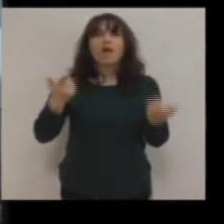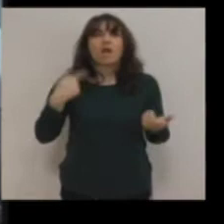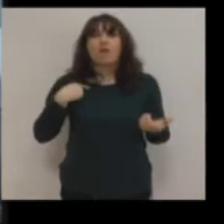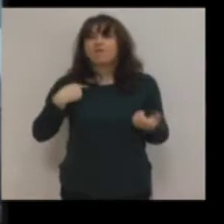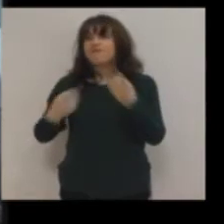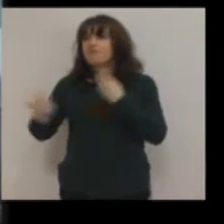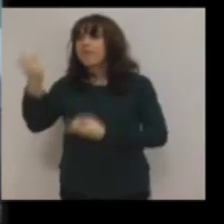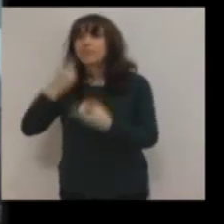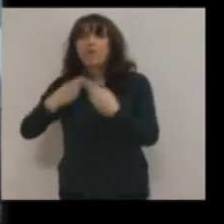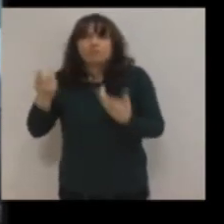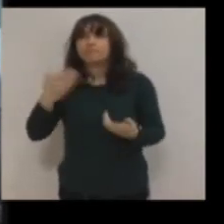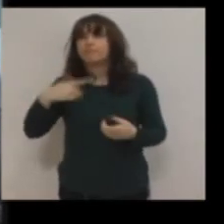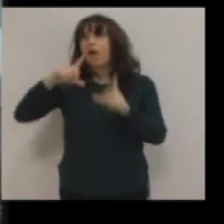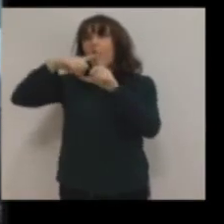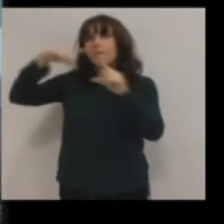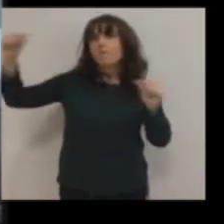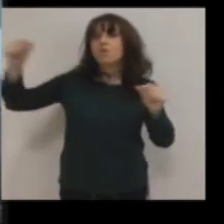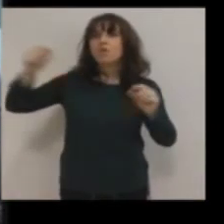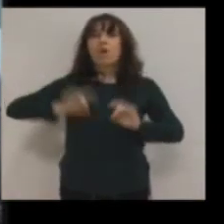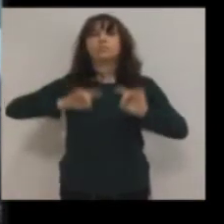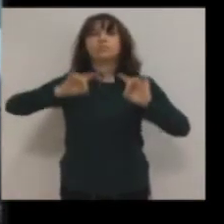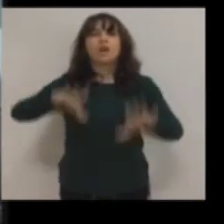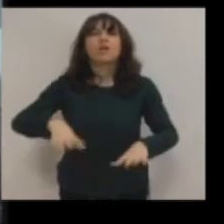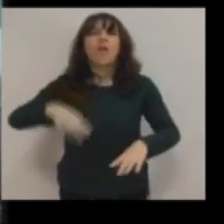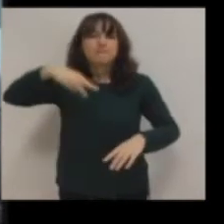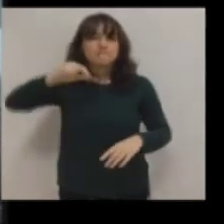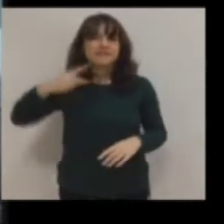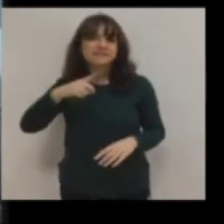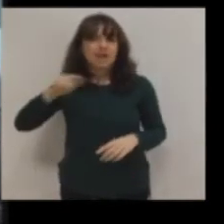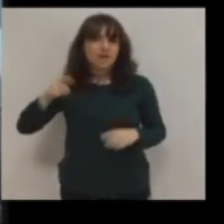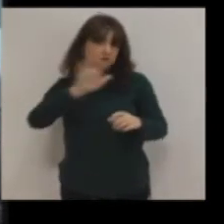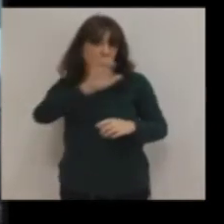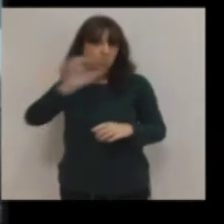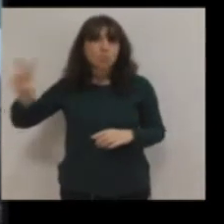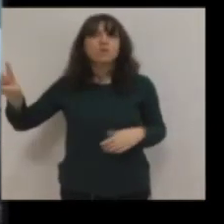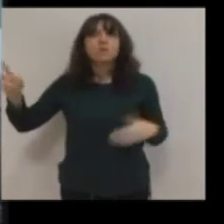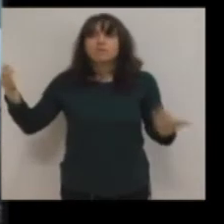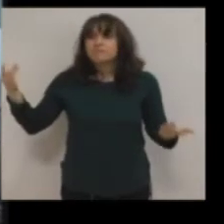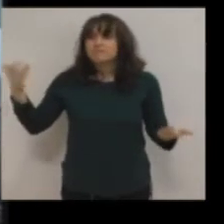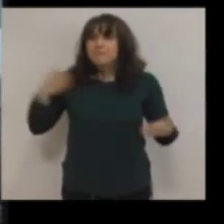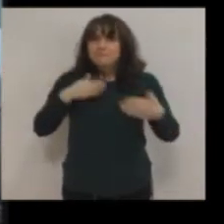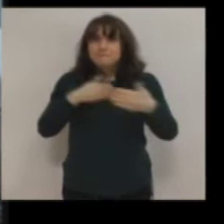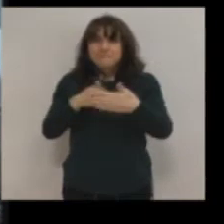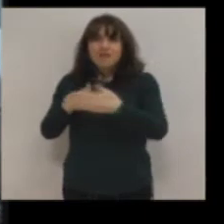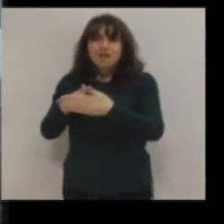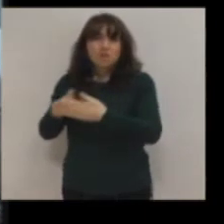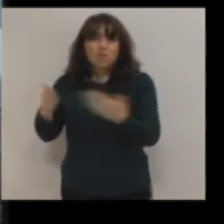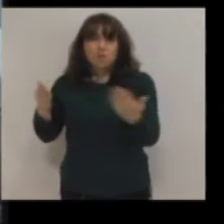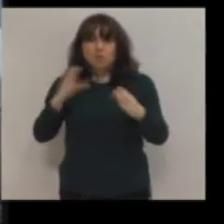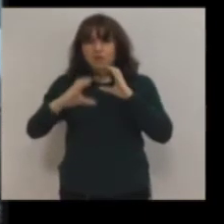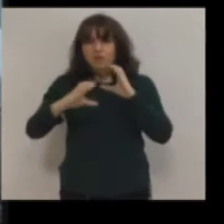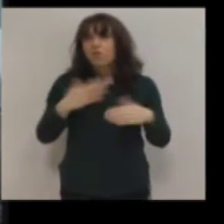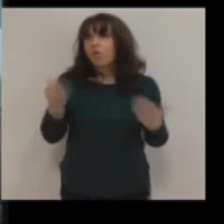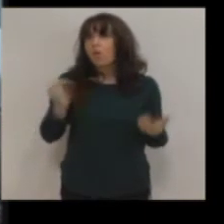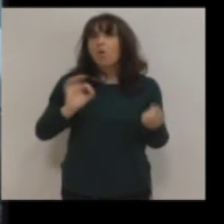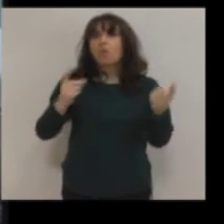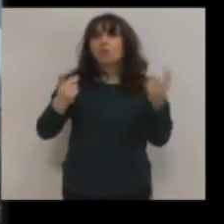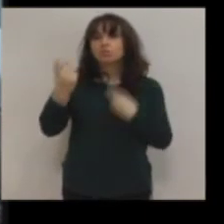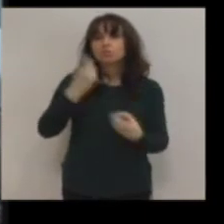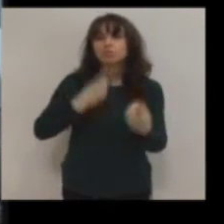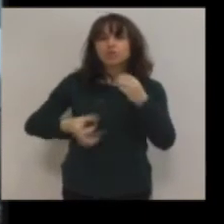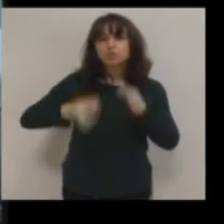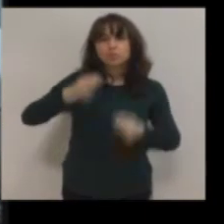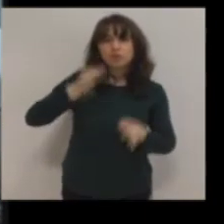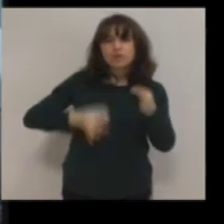en Michigan o en Australia, la comunicación, las barreras a la comunicación y al acceso a la información o a las consultas